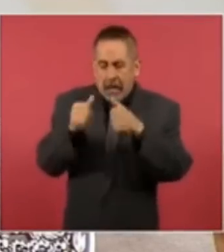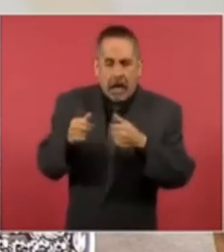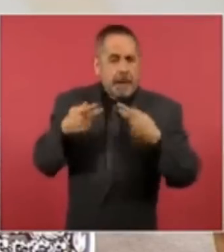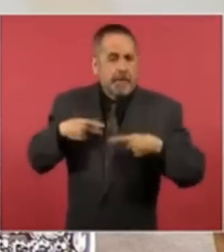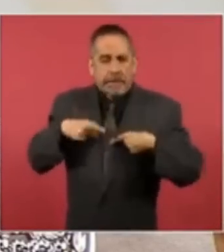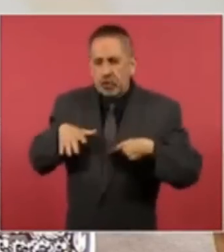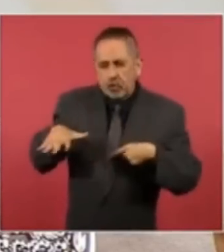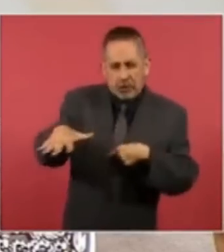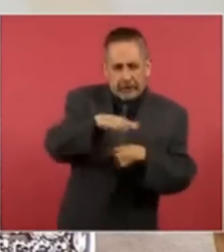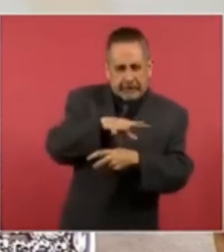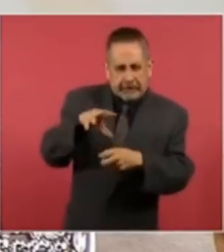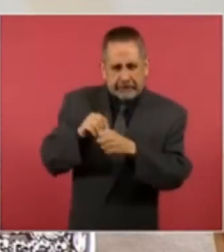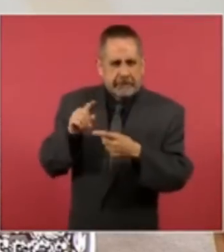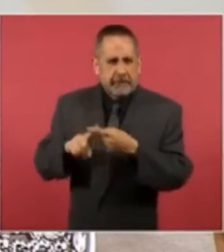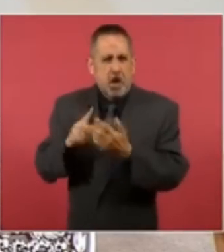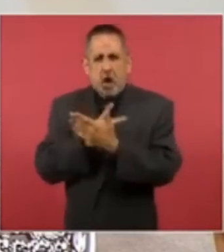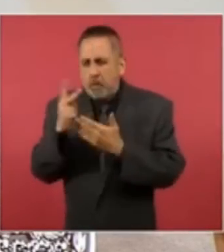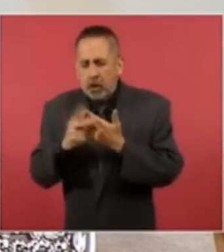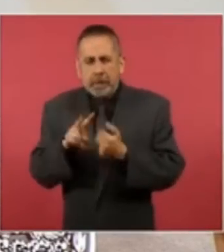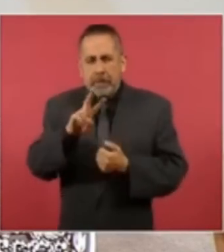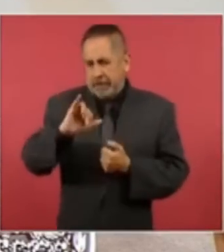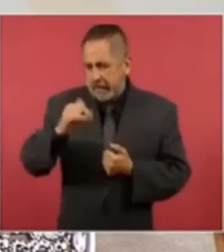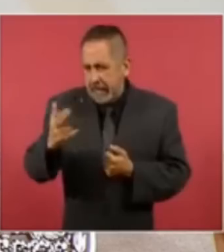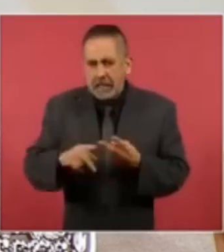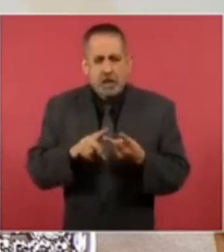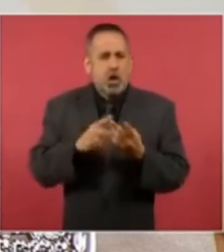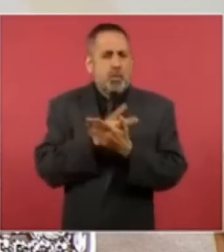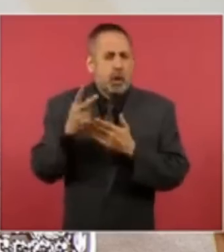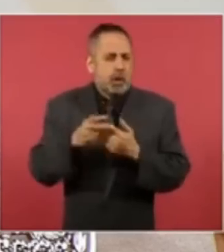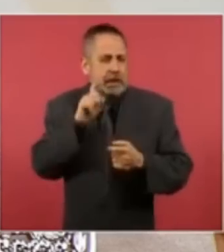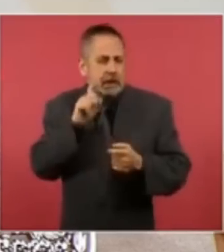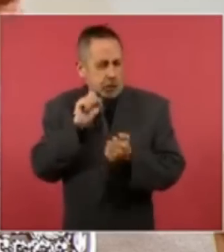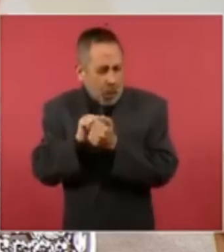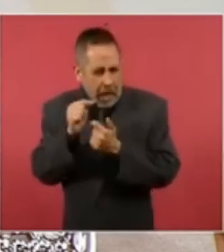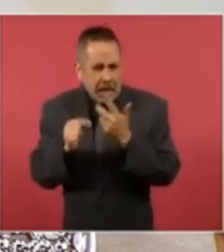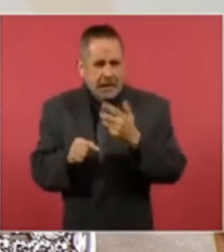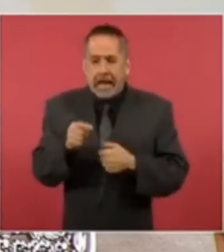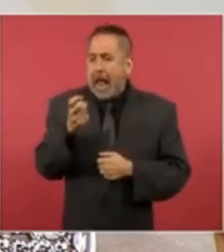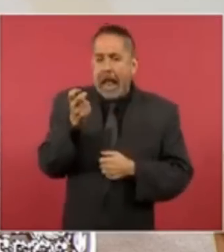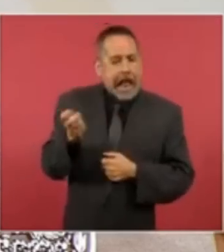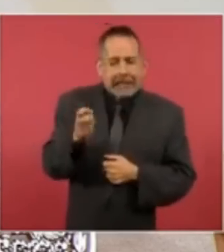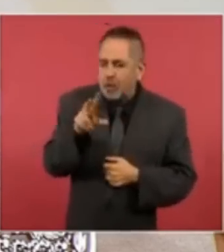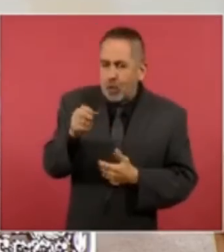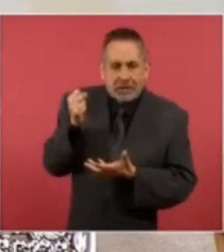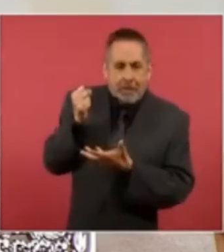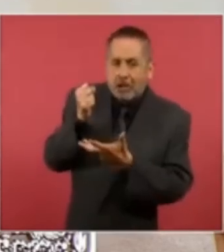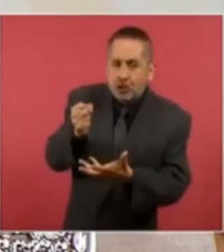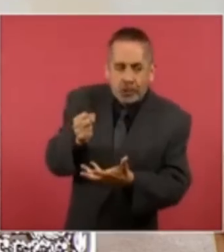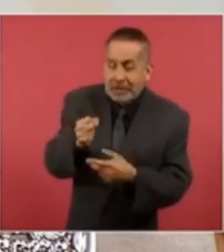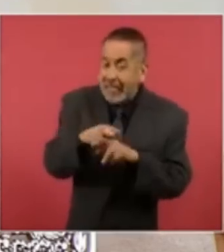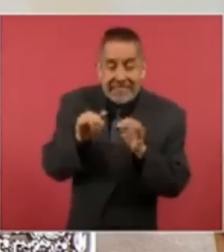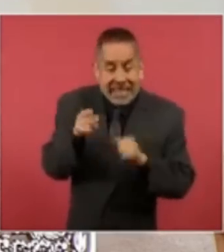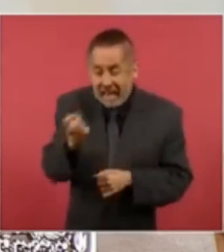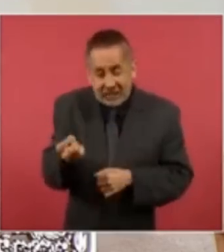población en su conjunto, los programas de VIH, los programas de salud sexual y reproductiva. Ese no es el presupuesto, ni remotamente